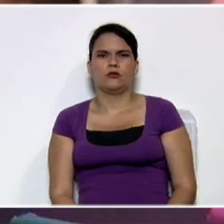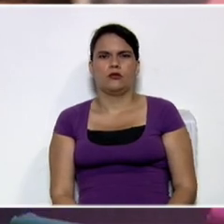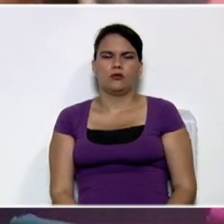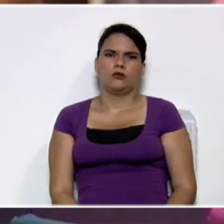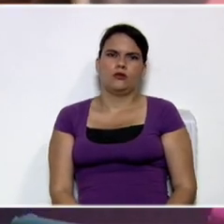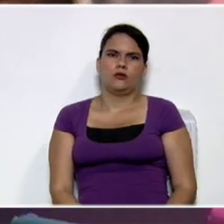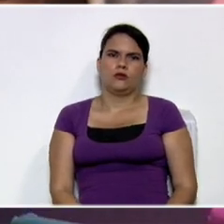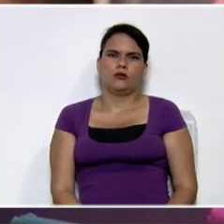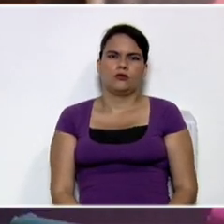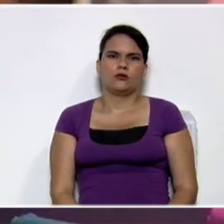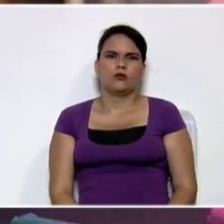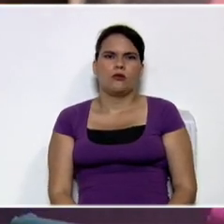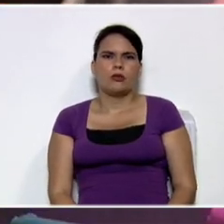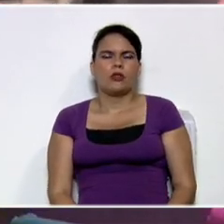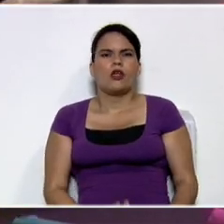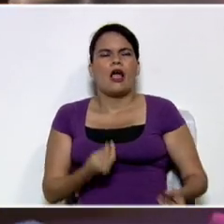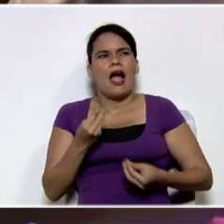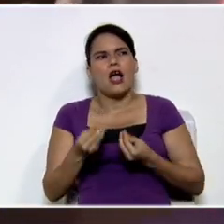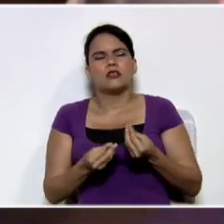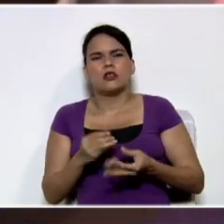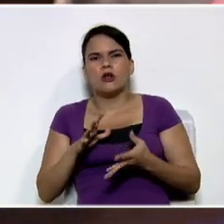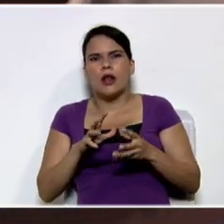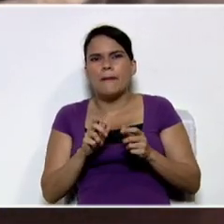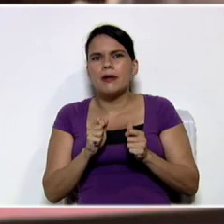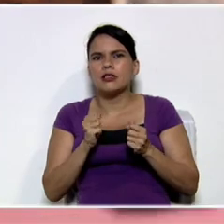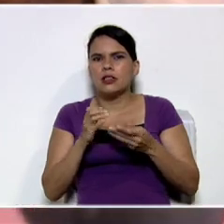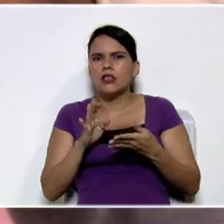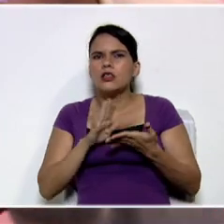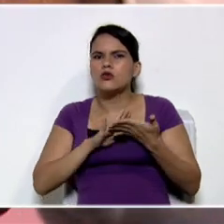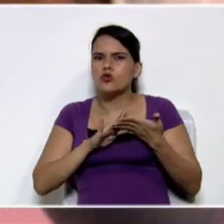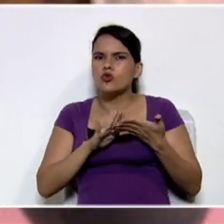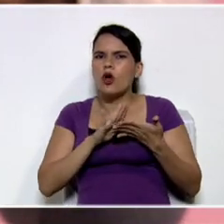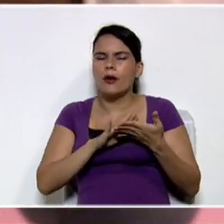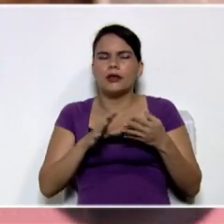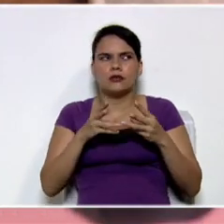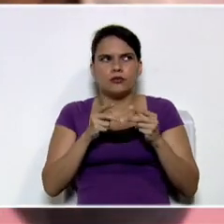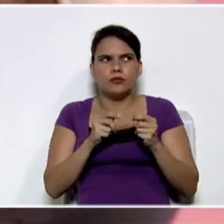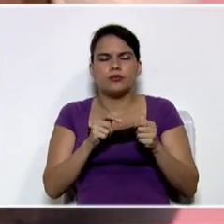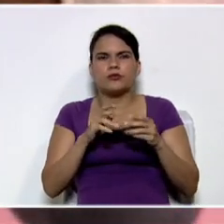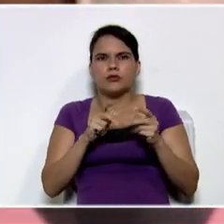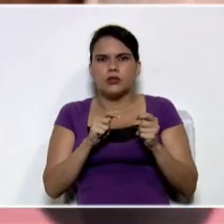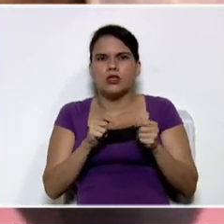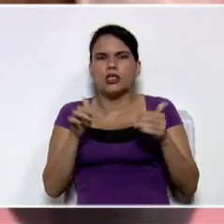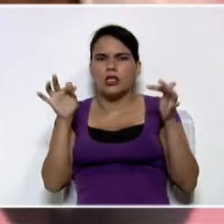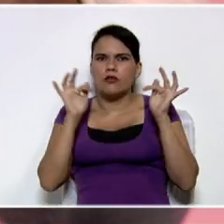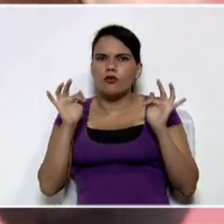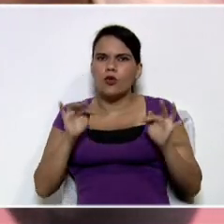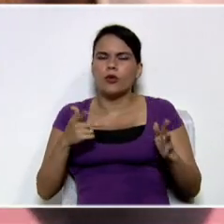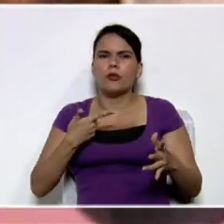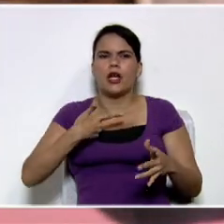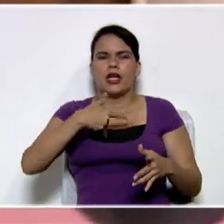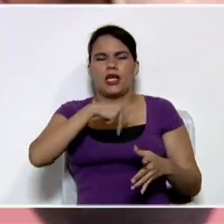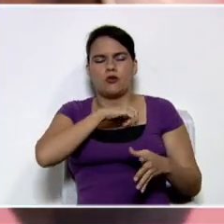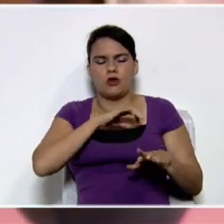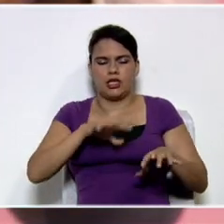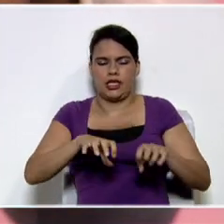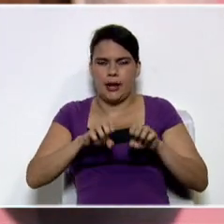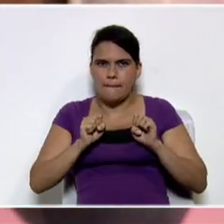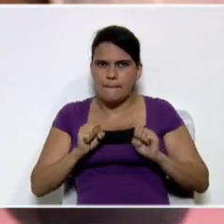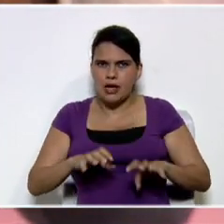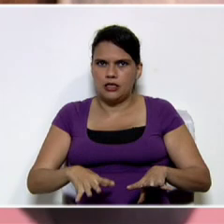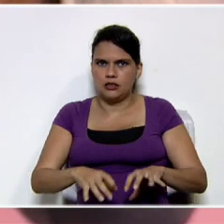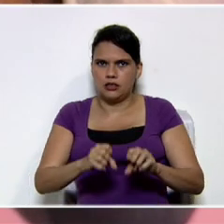tratar de que la plastilina, suavizar un poco la plastilina, de tal manera de que nuestra masa,